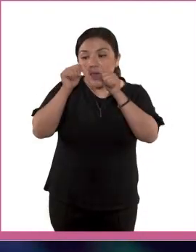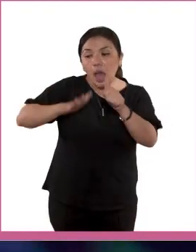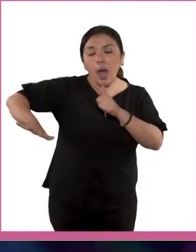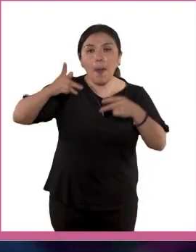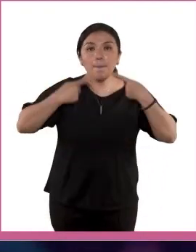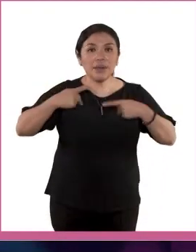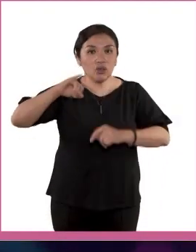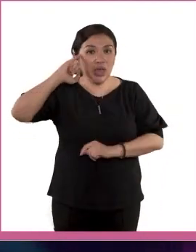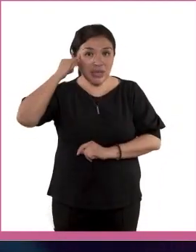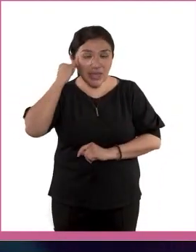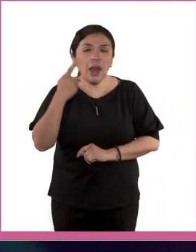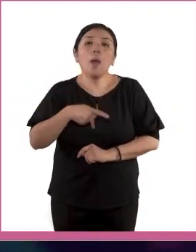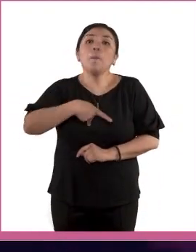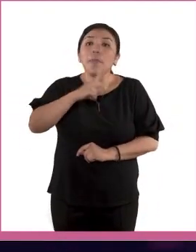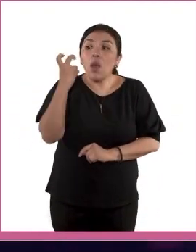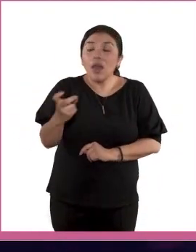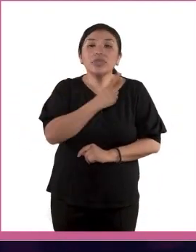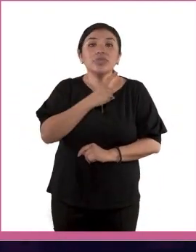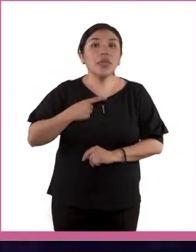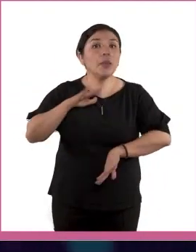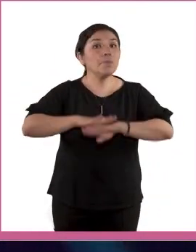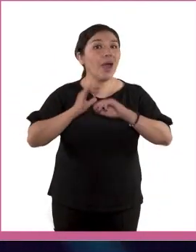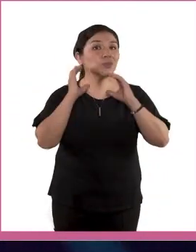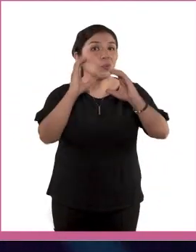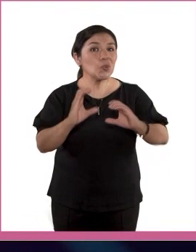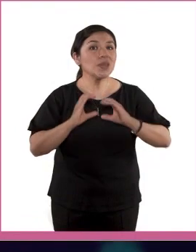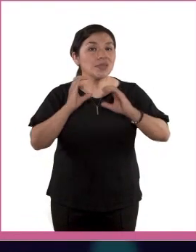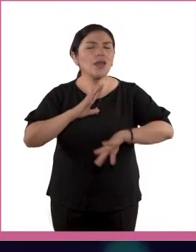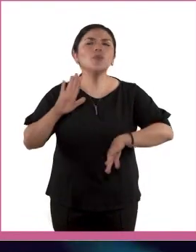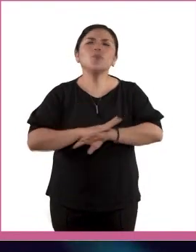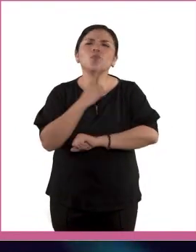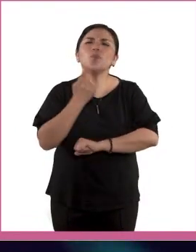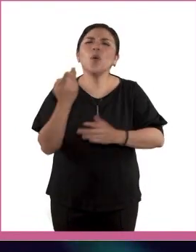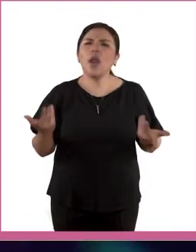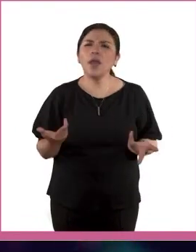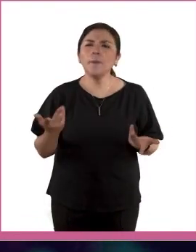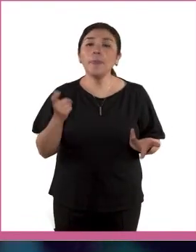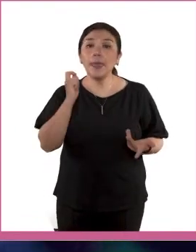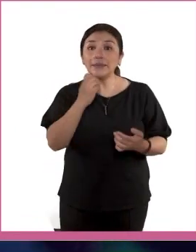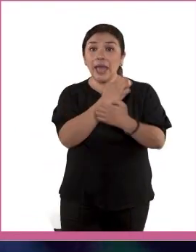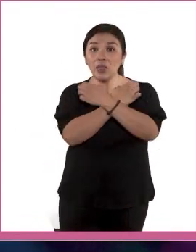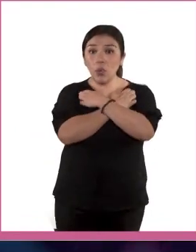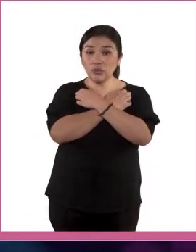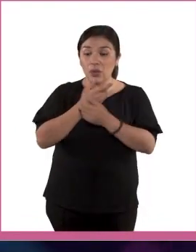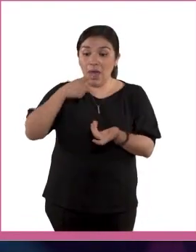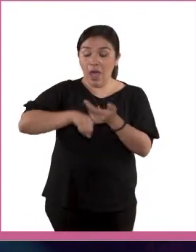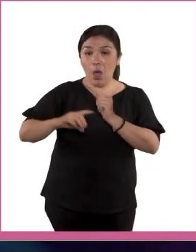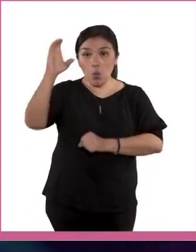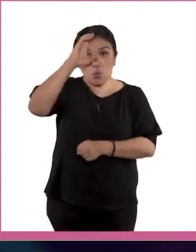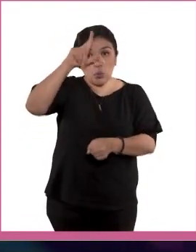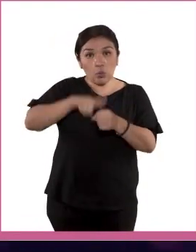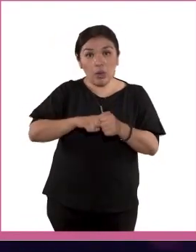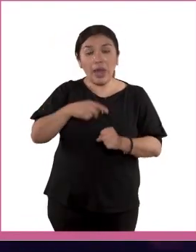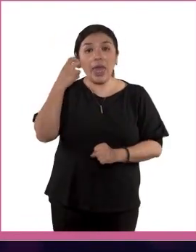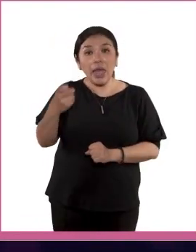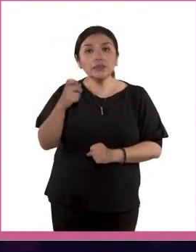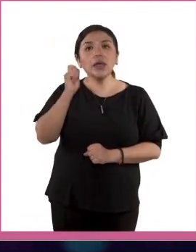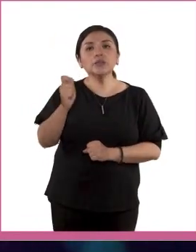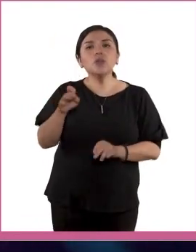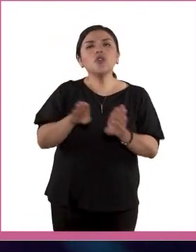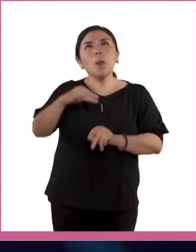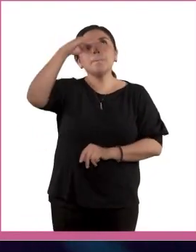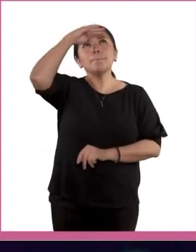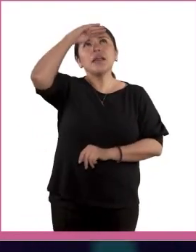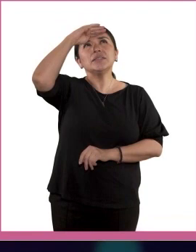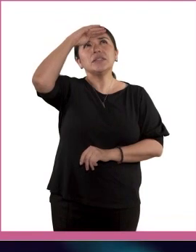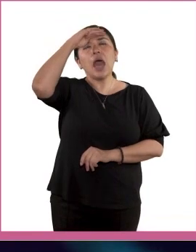responden a recibir a población indígena, aunque aquí habría que ser cuidadosos porque la educación